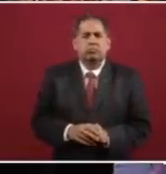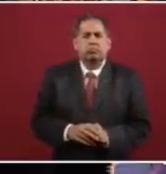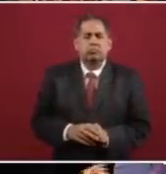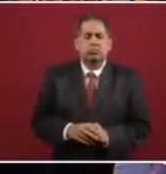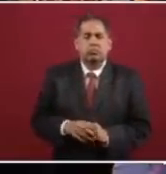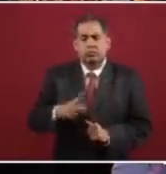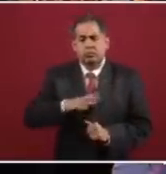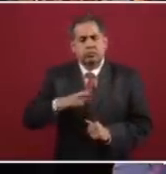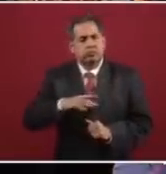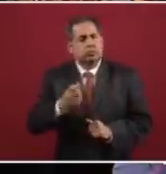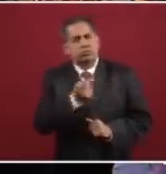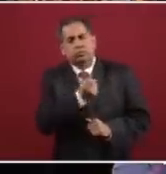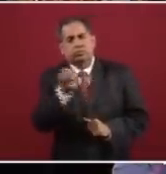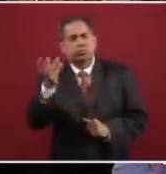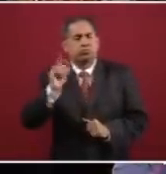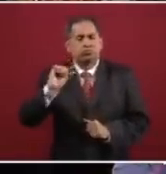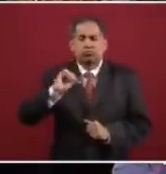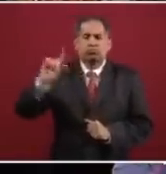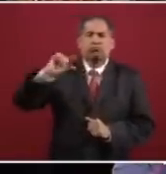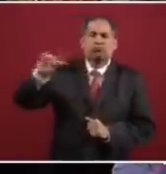Hay funcionarios famosos,